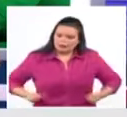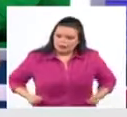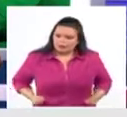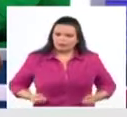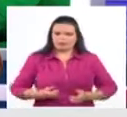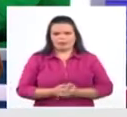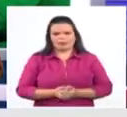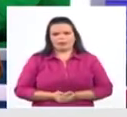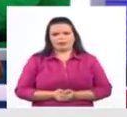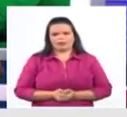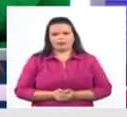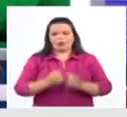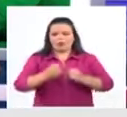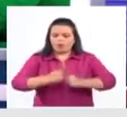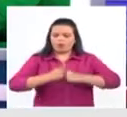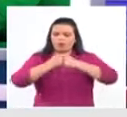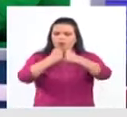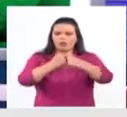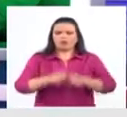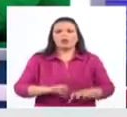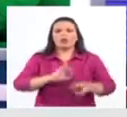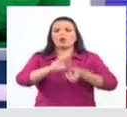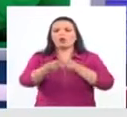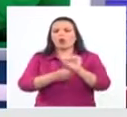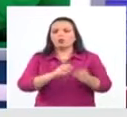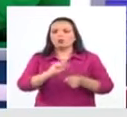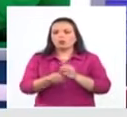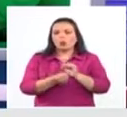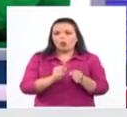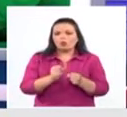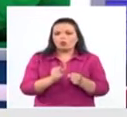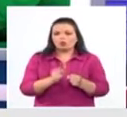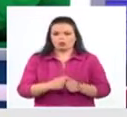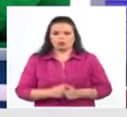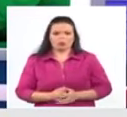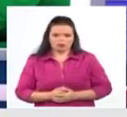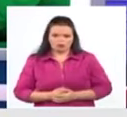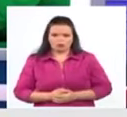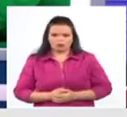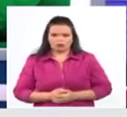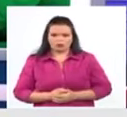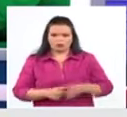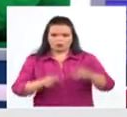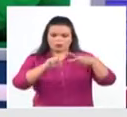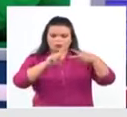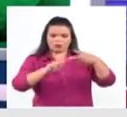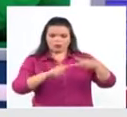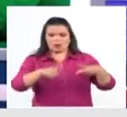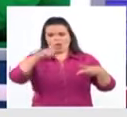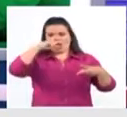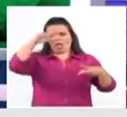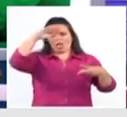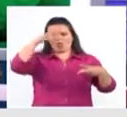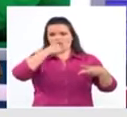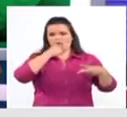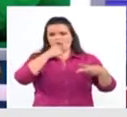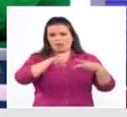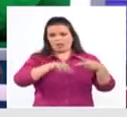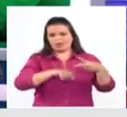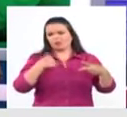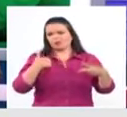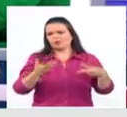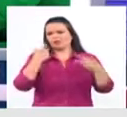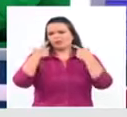para terminar con nuestros adultos mayores hay que centrarlo en dos puntos fundamentales. Uno es lo que tiene que ver con incluirlos